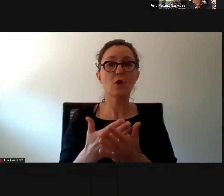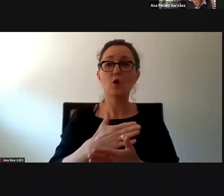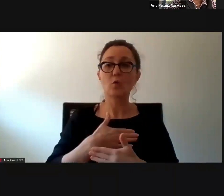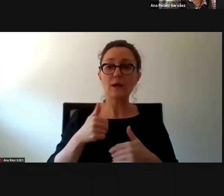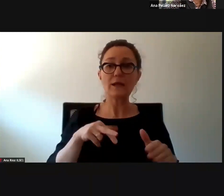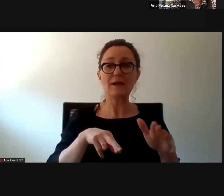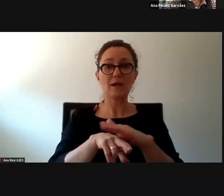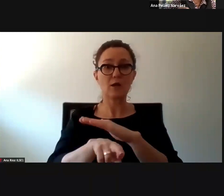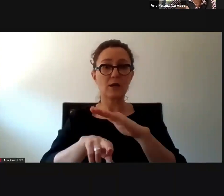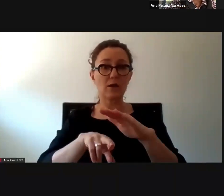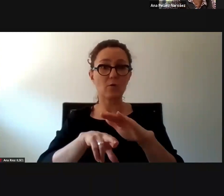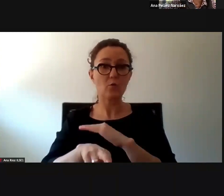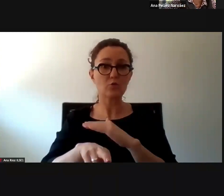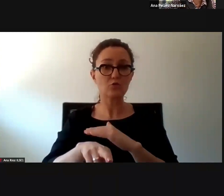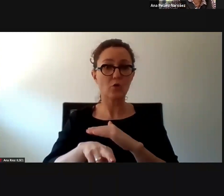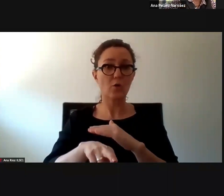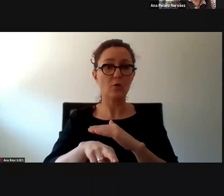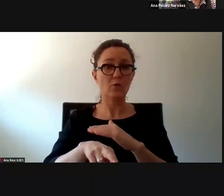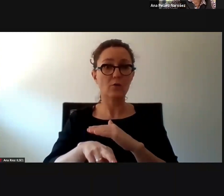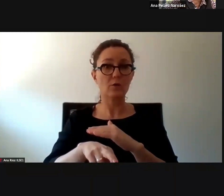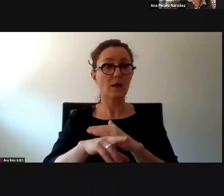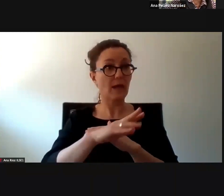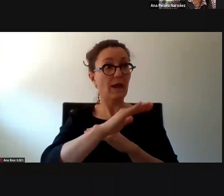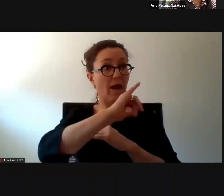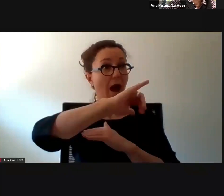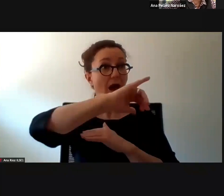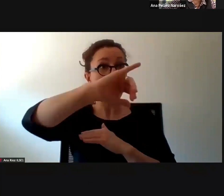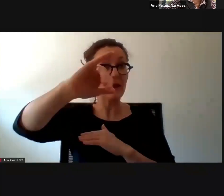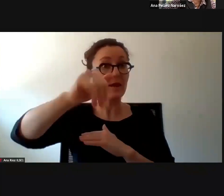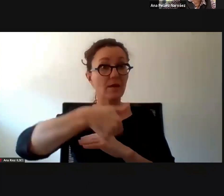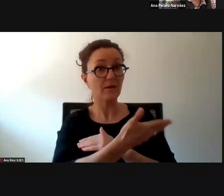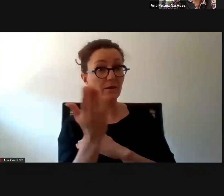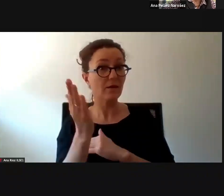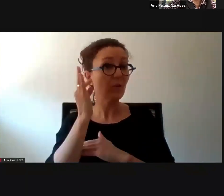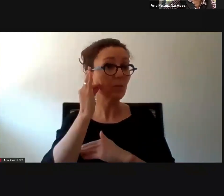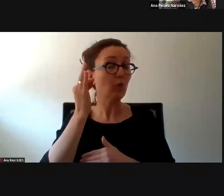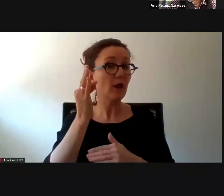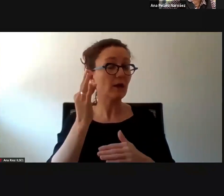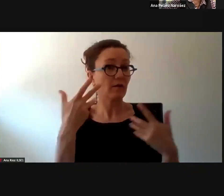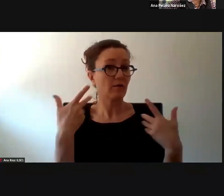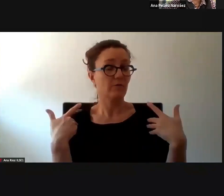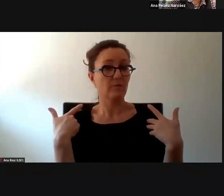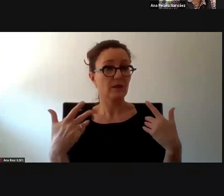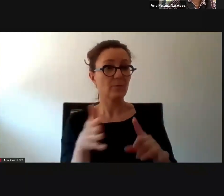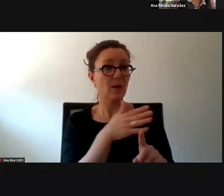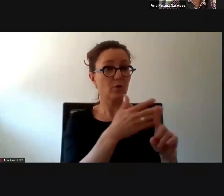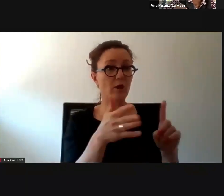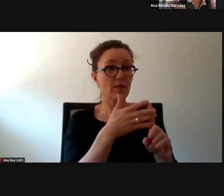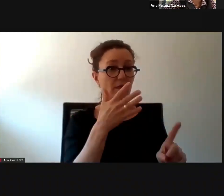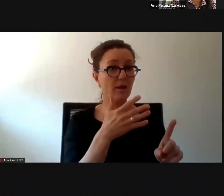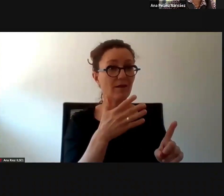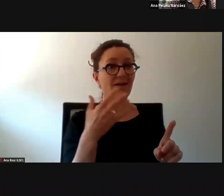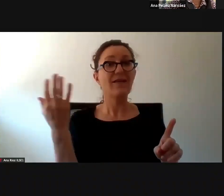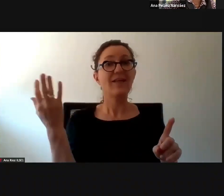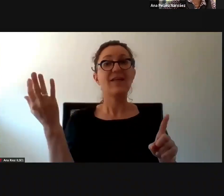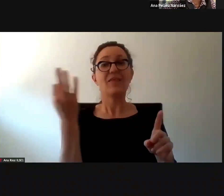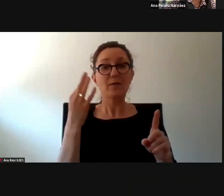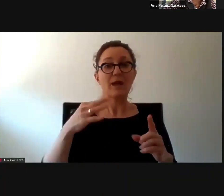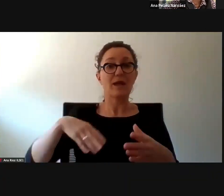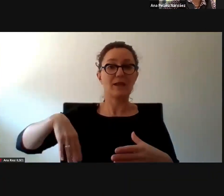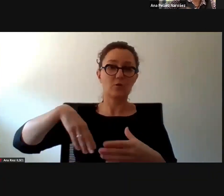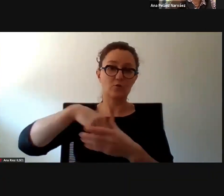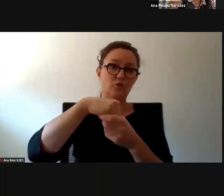recurso disponible para cualquier mujer que sea víctima de violencia tiene que ser totalmente inclusivo